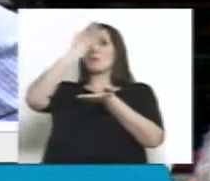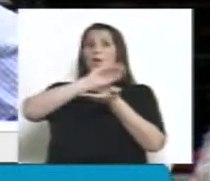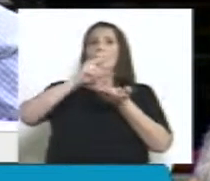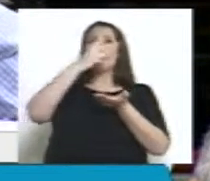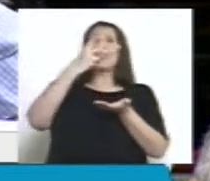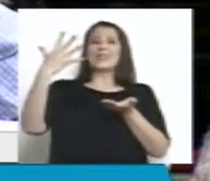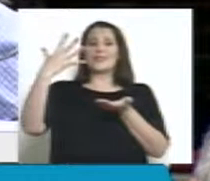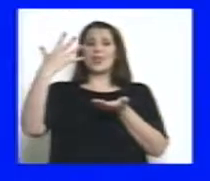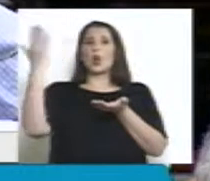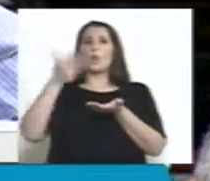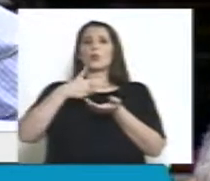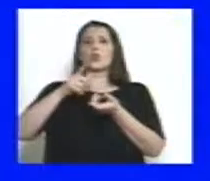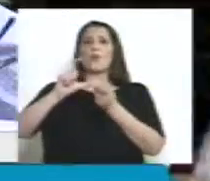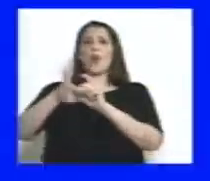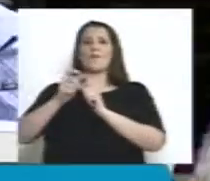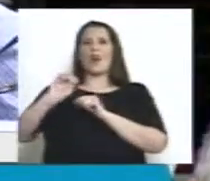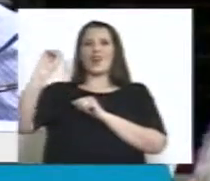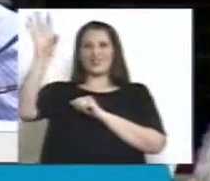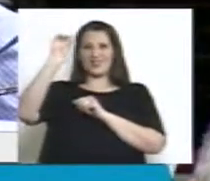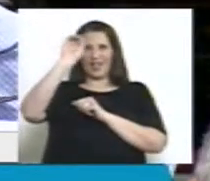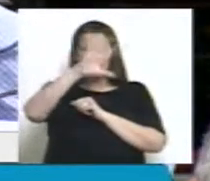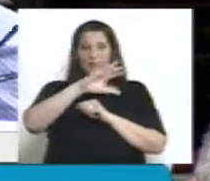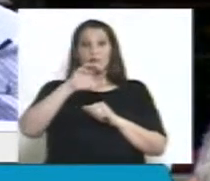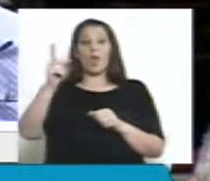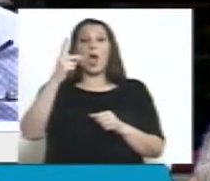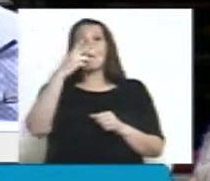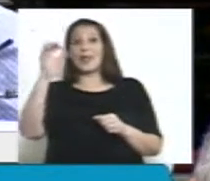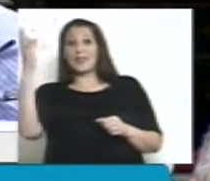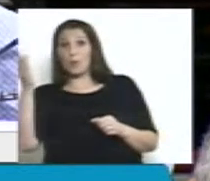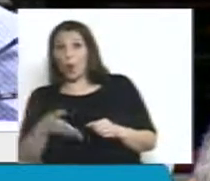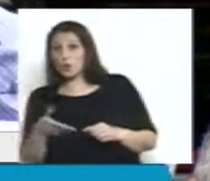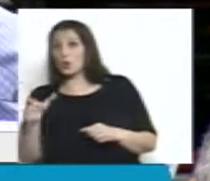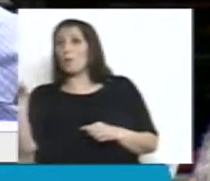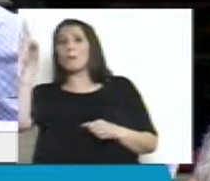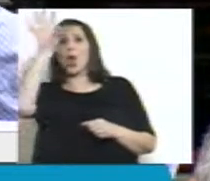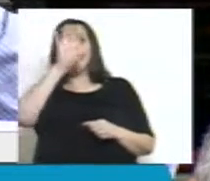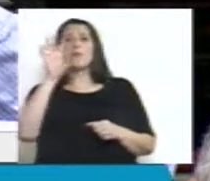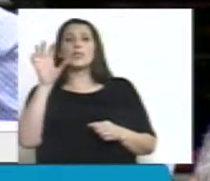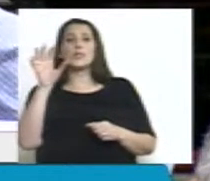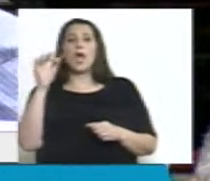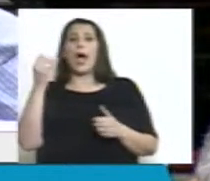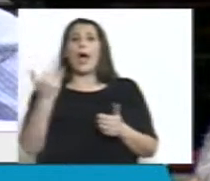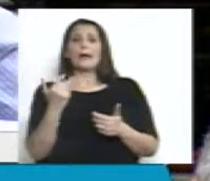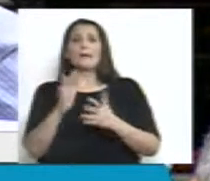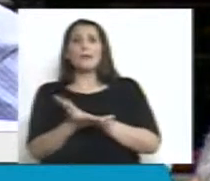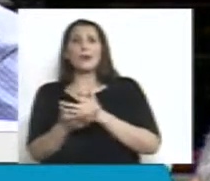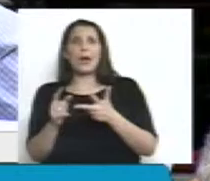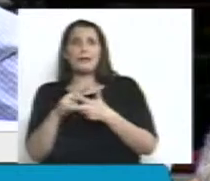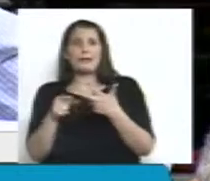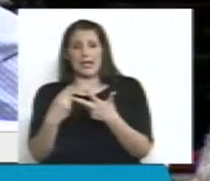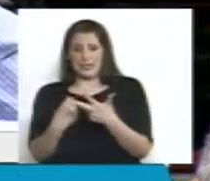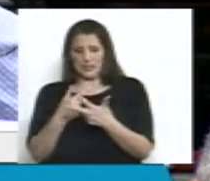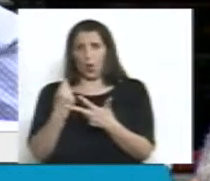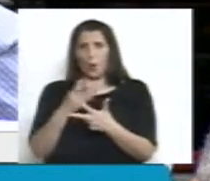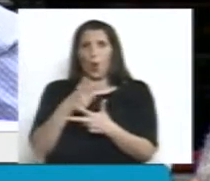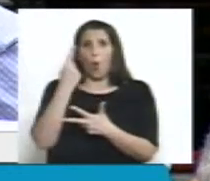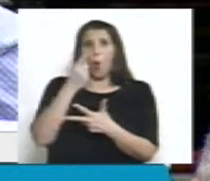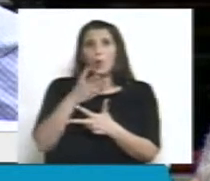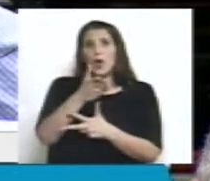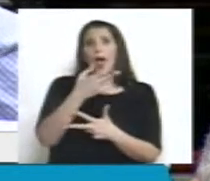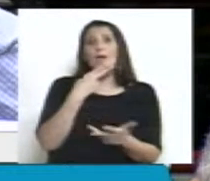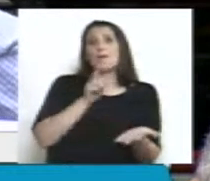las transferencias nacionales. El 7% restante a las provincias les quedan 3 caminos. Camino 1, subirle